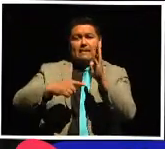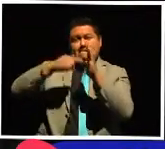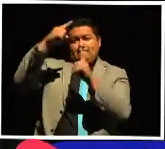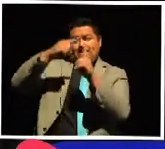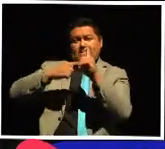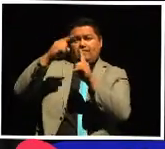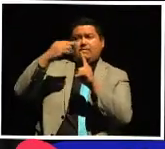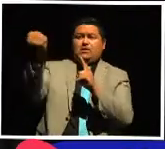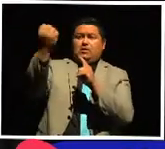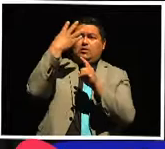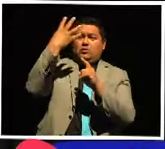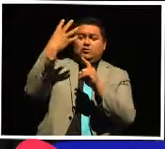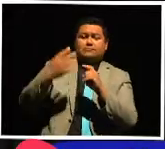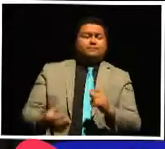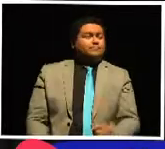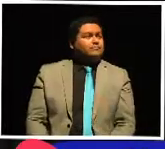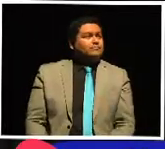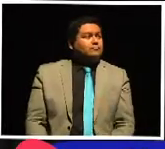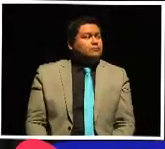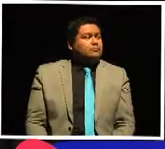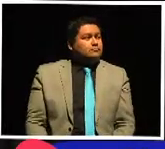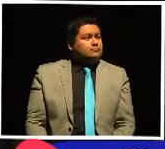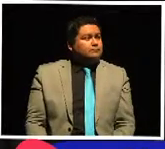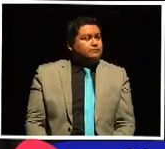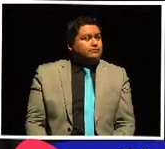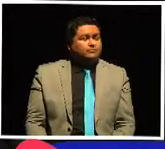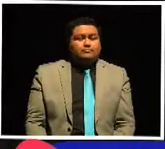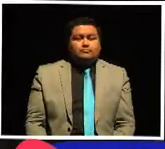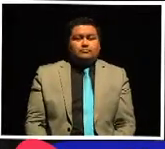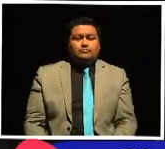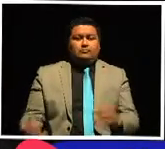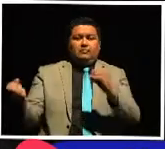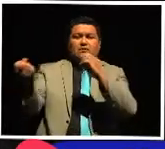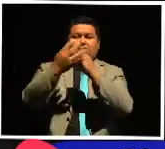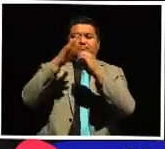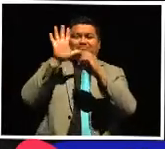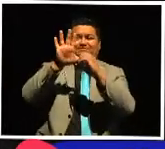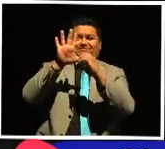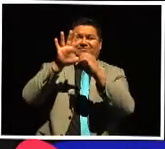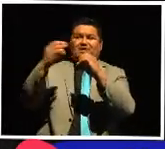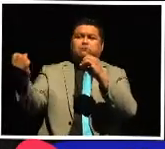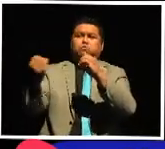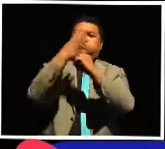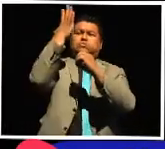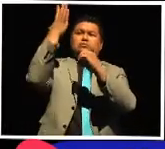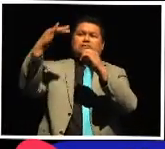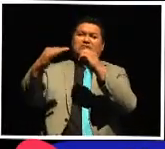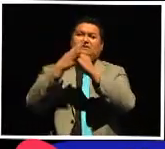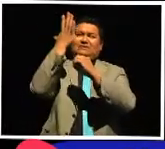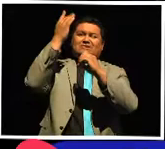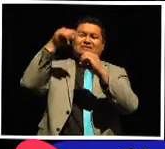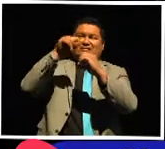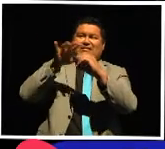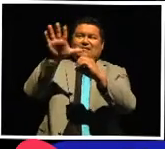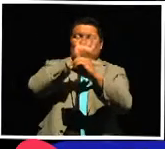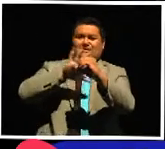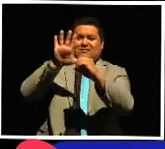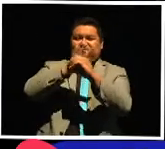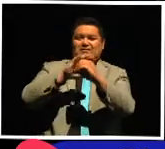emiten luz, llega a ti, pero llegando a una cierta esfera, la luz no puede escapar, y se queda tragado por el agujero negro, entonces para esto tenemos la